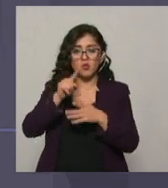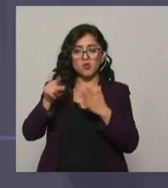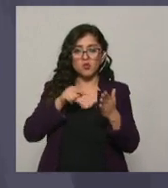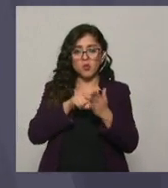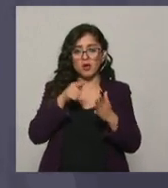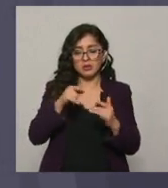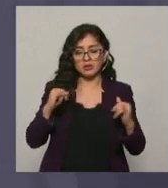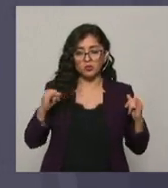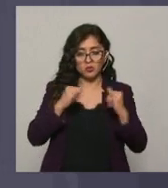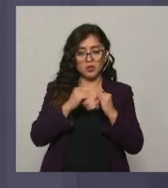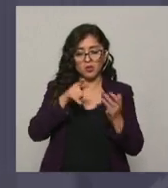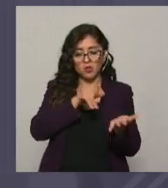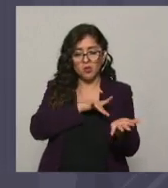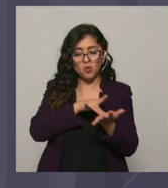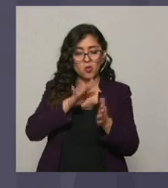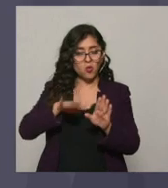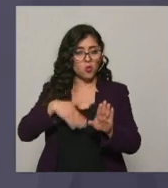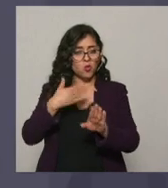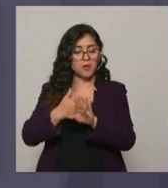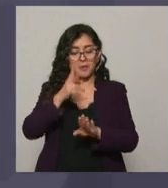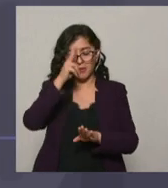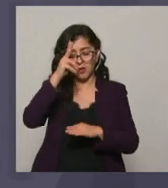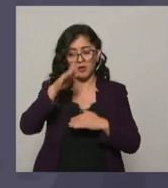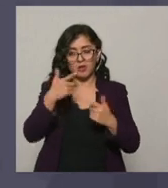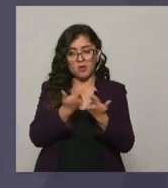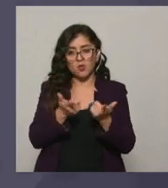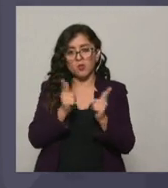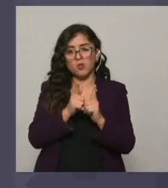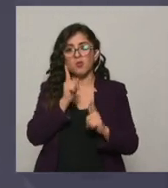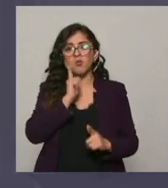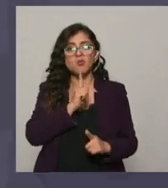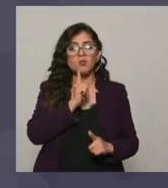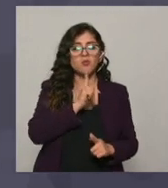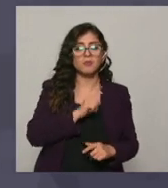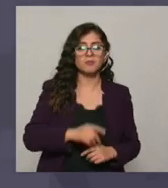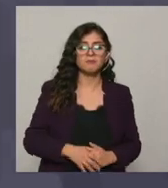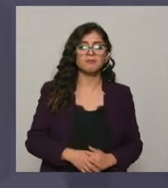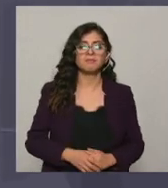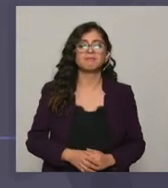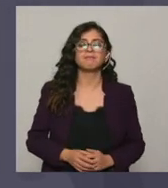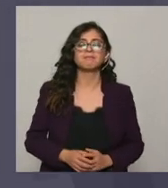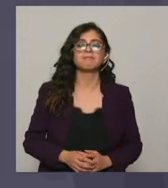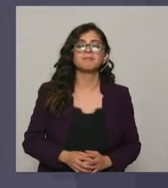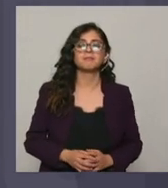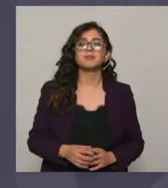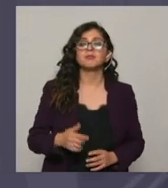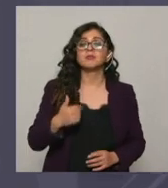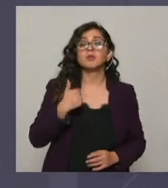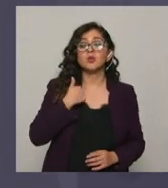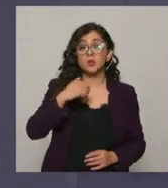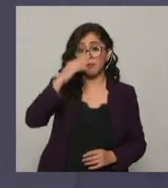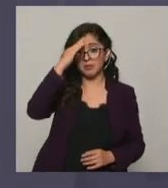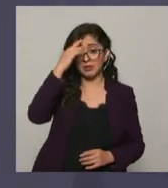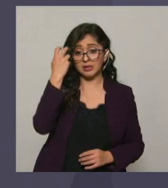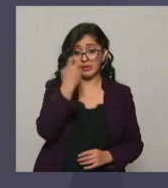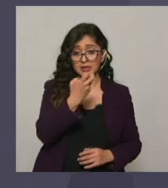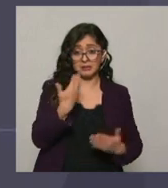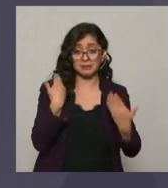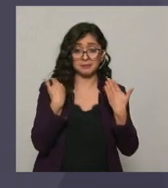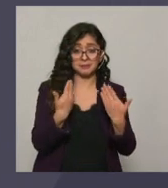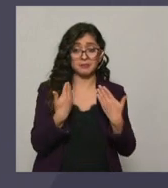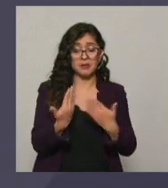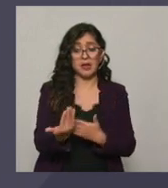de la violencia de género. Bueno, a ver, yo creo que es bueno, porque una de las quejas que había antes